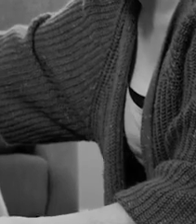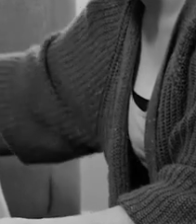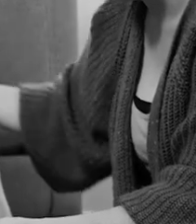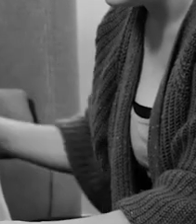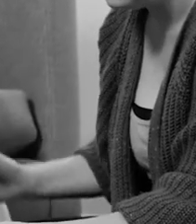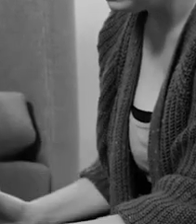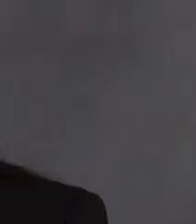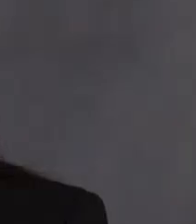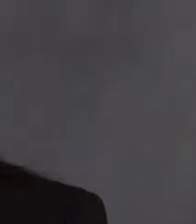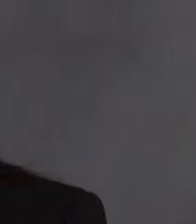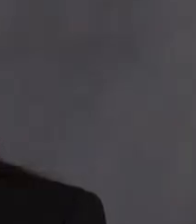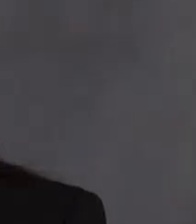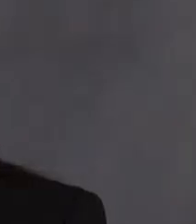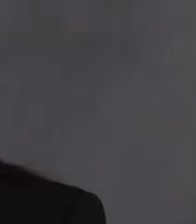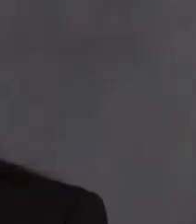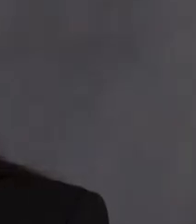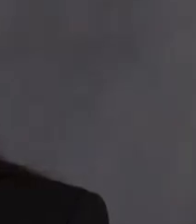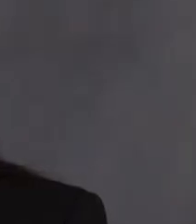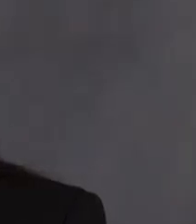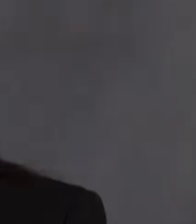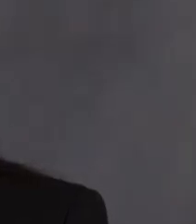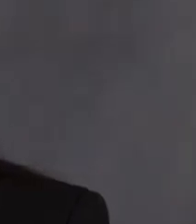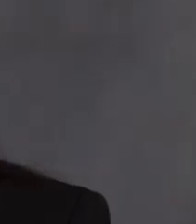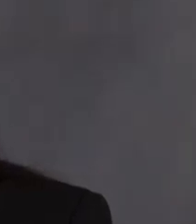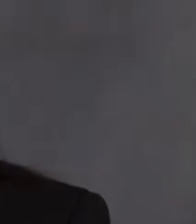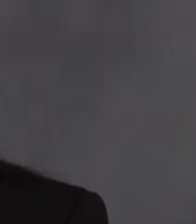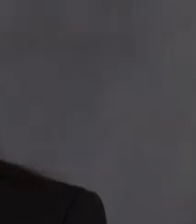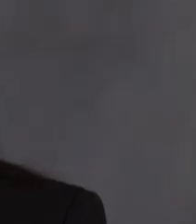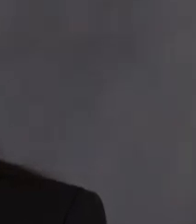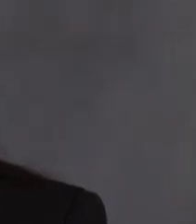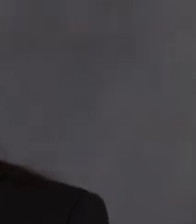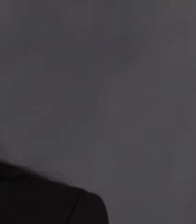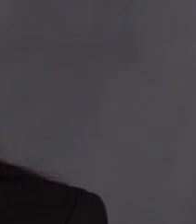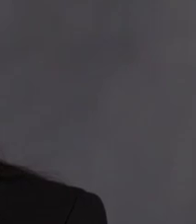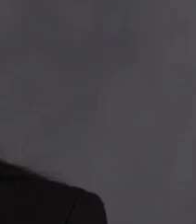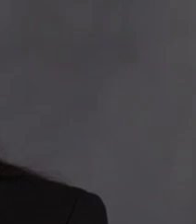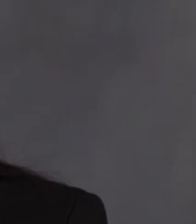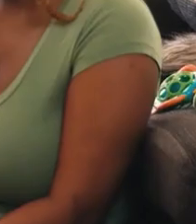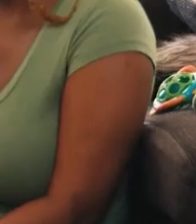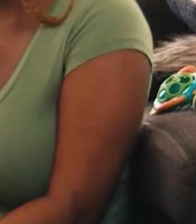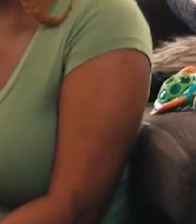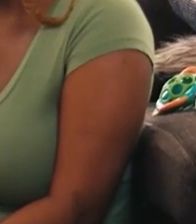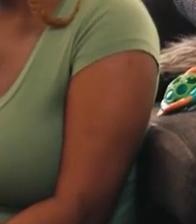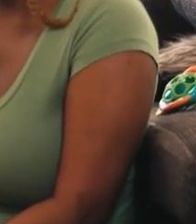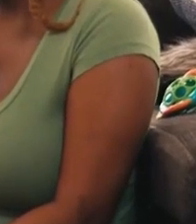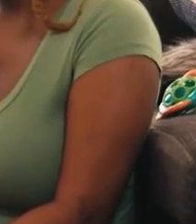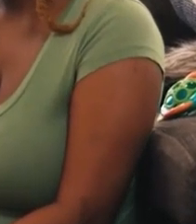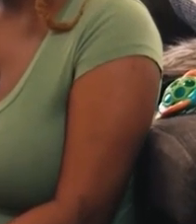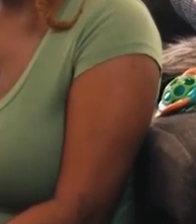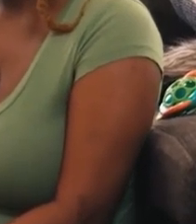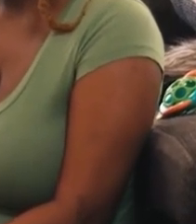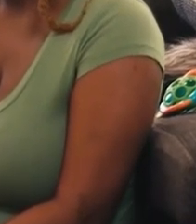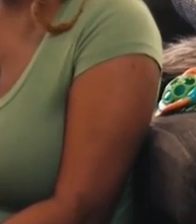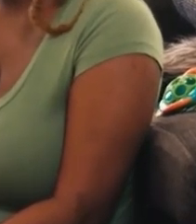El objetivo fundamental de la atención temprana es desarrollar la capacidad de las familias para apoyar el desarrollo de esos